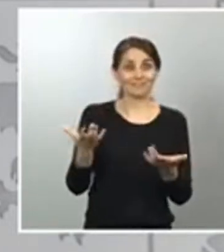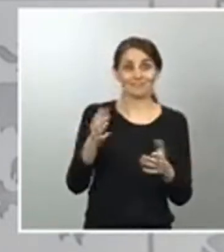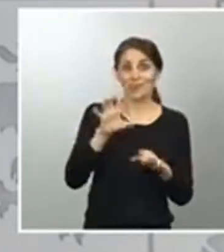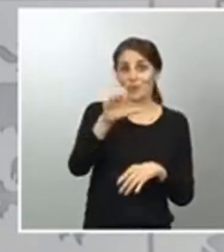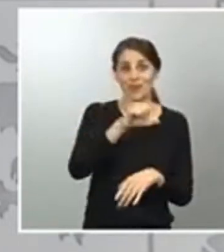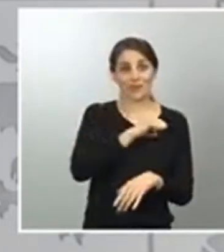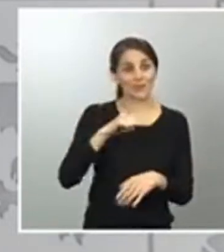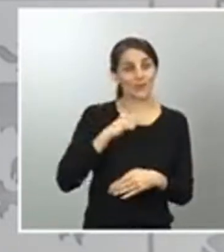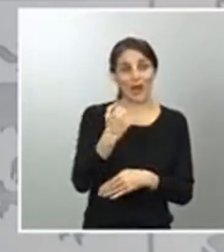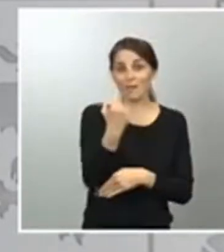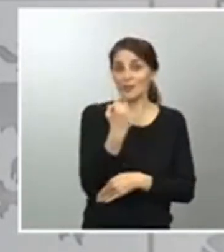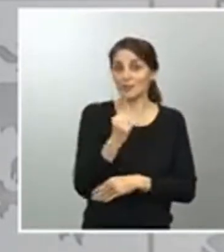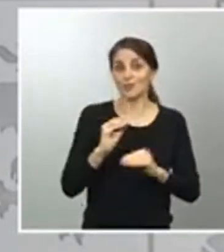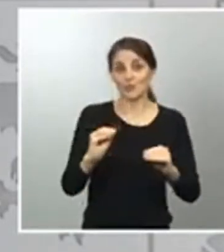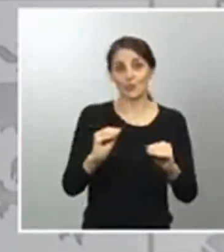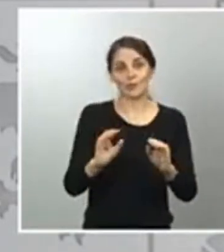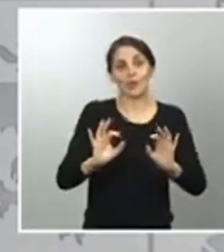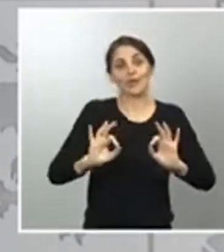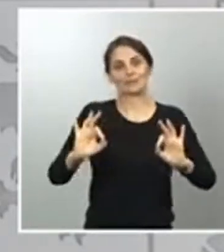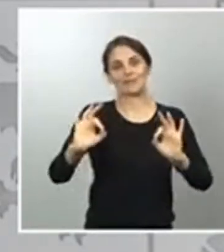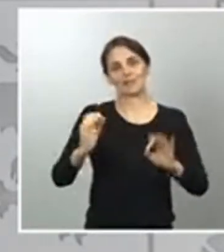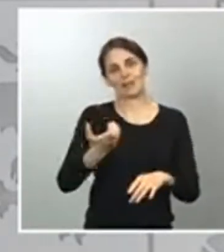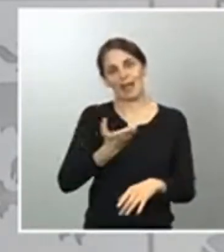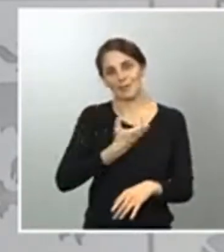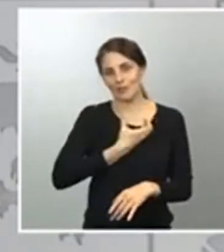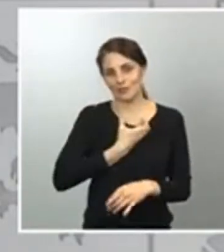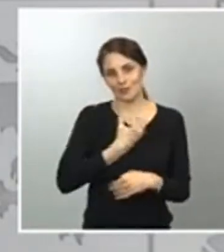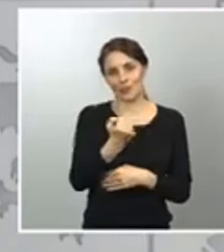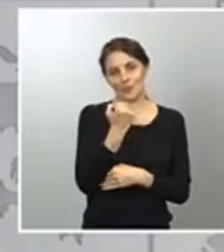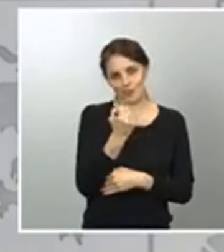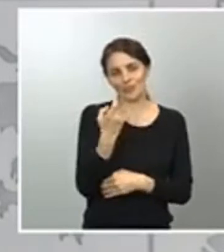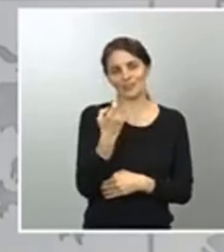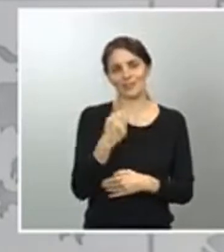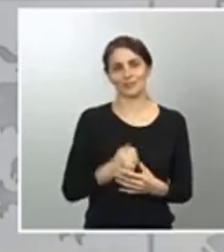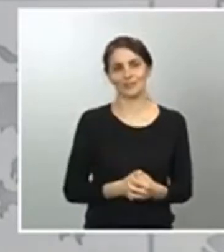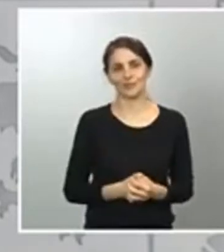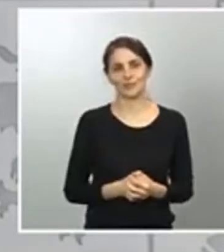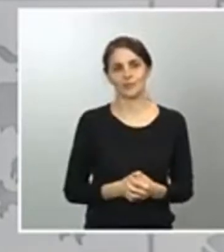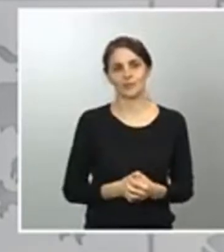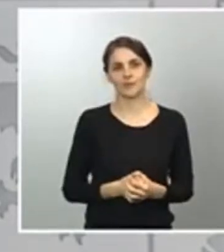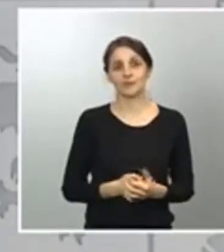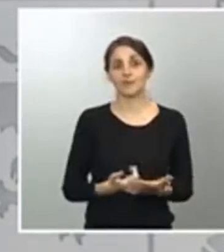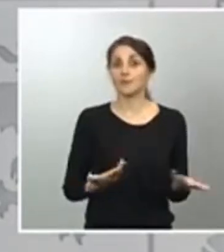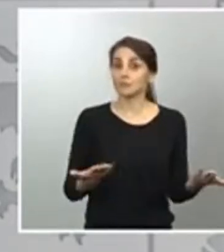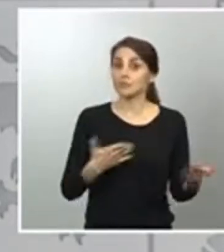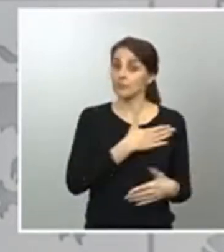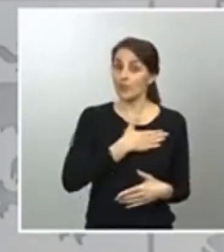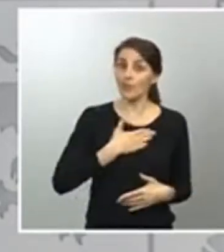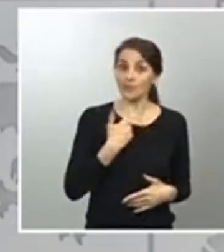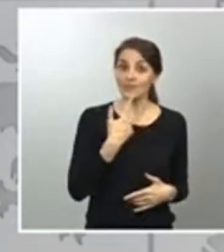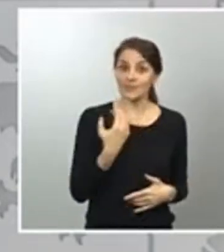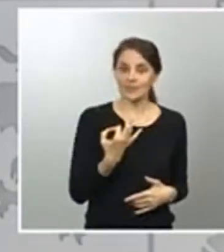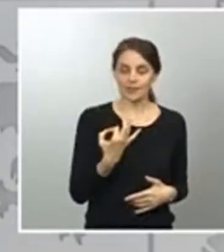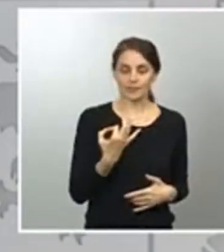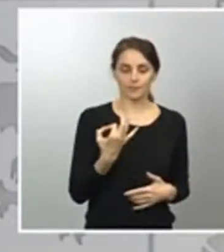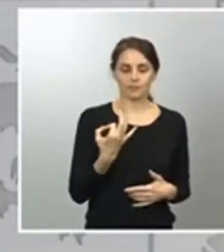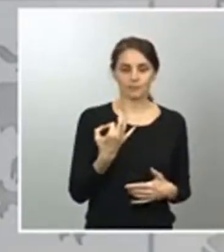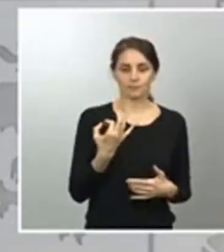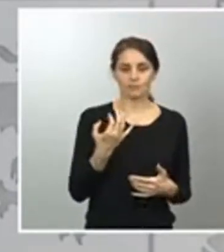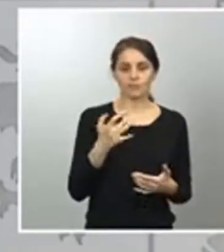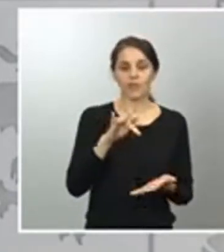pero singularmente de los ayuntamientos. Y lo que quiero decirle con esto es que a partir del próximo 4 de